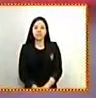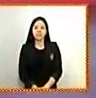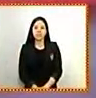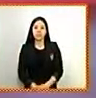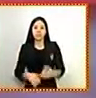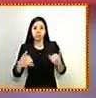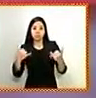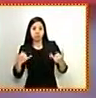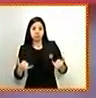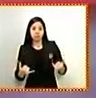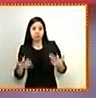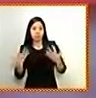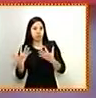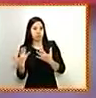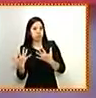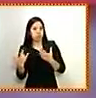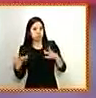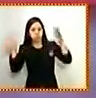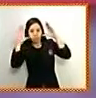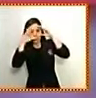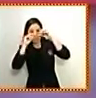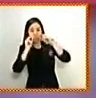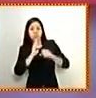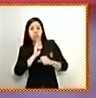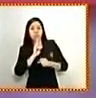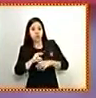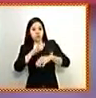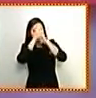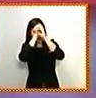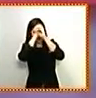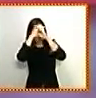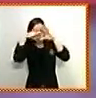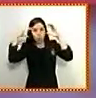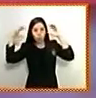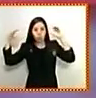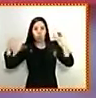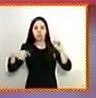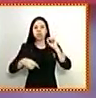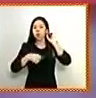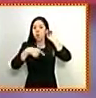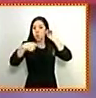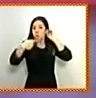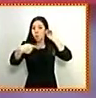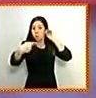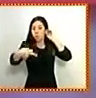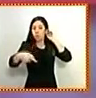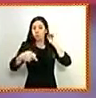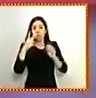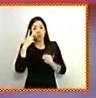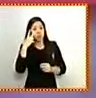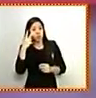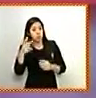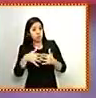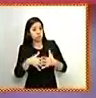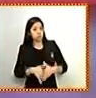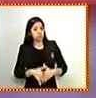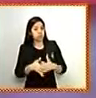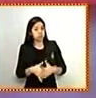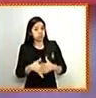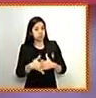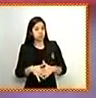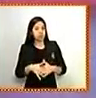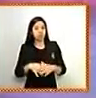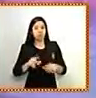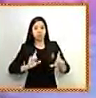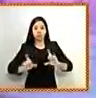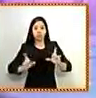Llegó el momento más esperado de la noche donde haremos tus sueños una verdadera realidad con la diaria. Podemos observar que ambas de nuestras máquinas ya